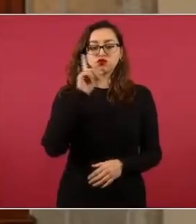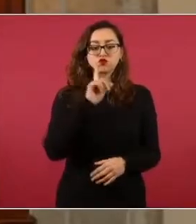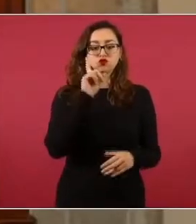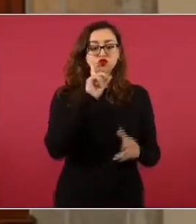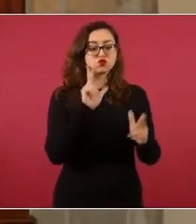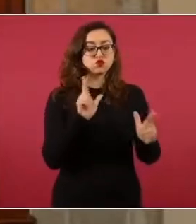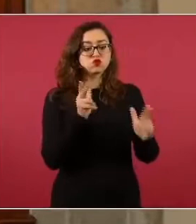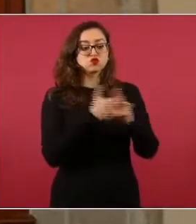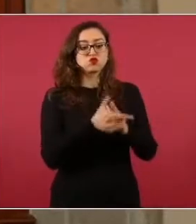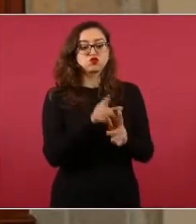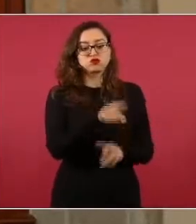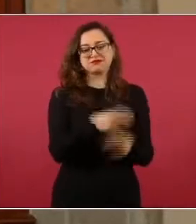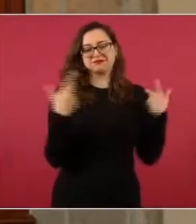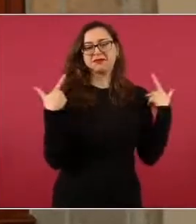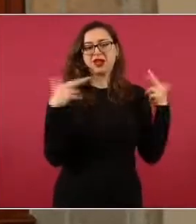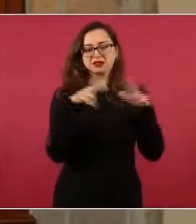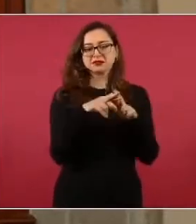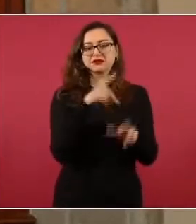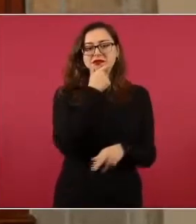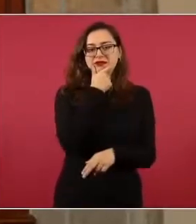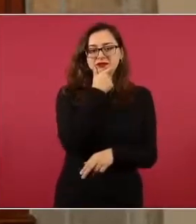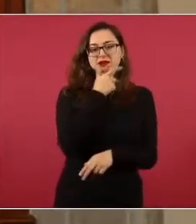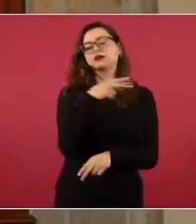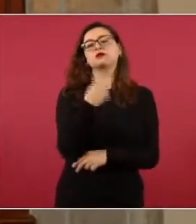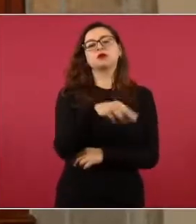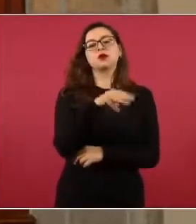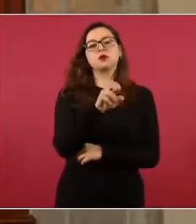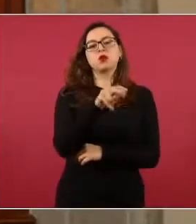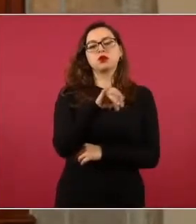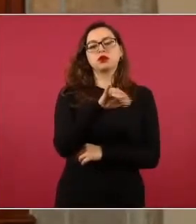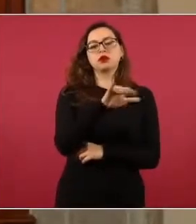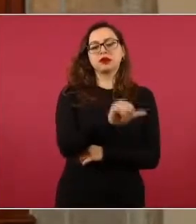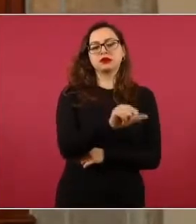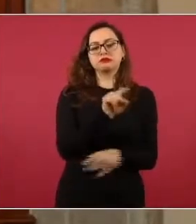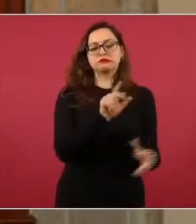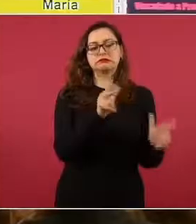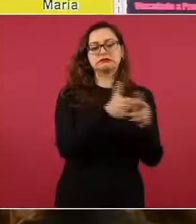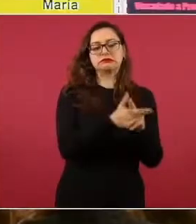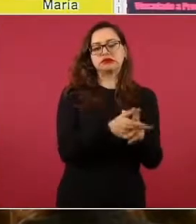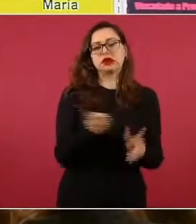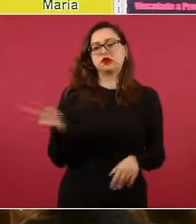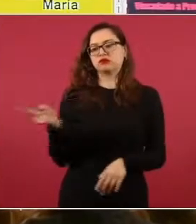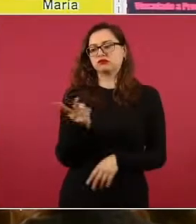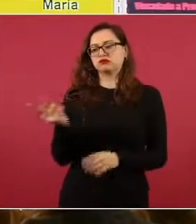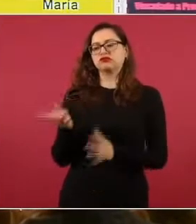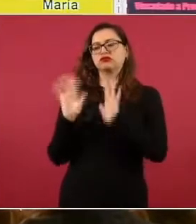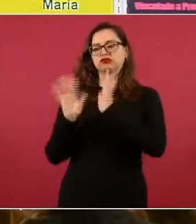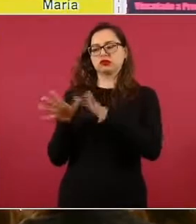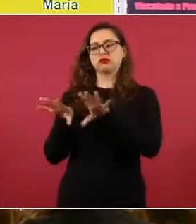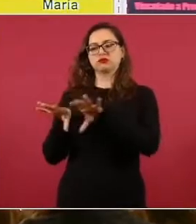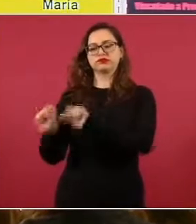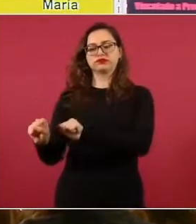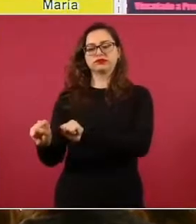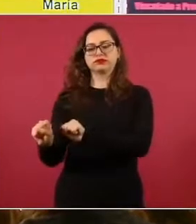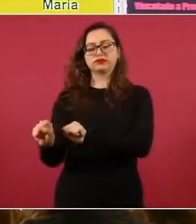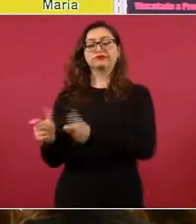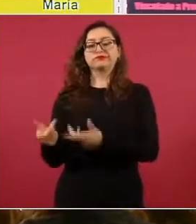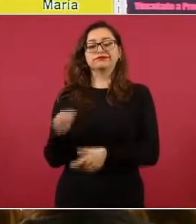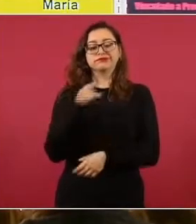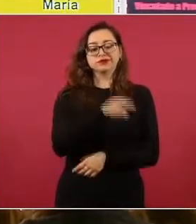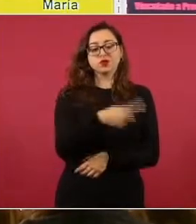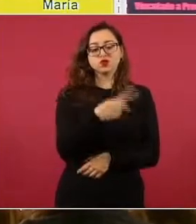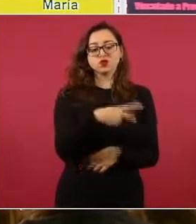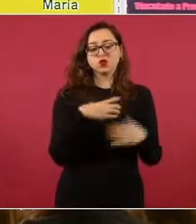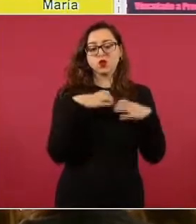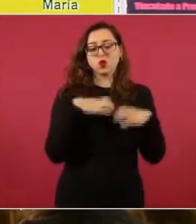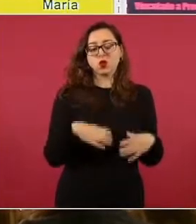feminicidio de la maestra de inglés Mónica Citlali Díaz Recendis, cuyo cuerpo fue localizado